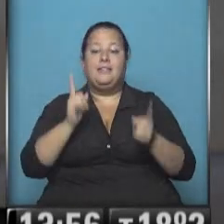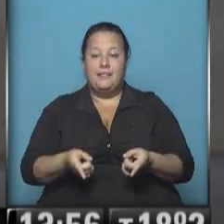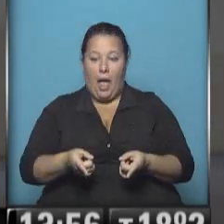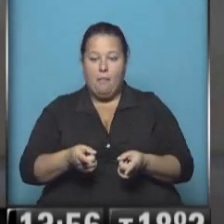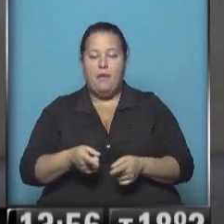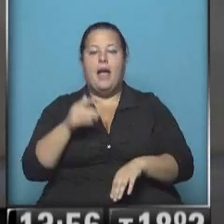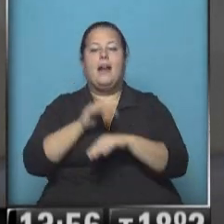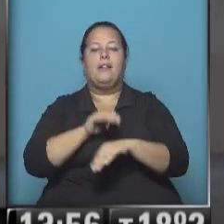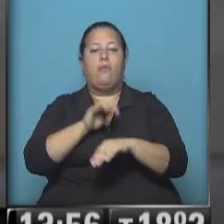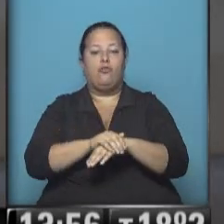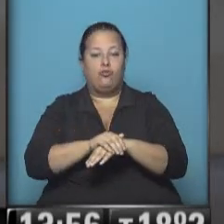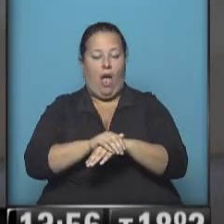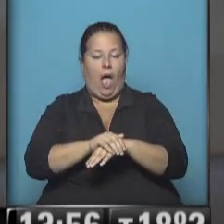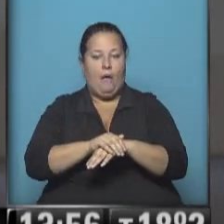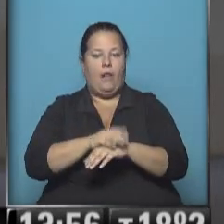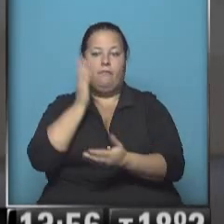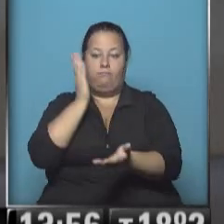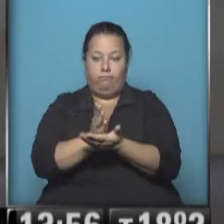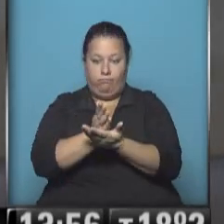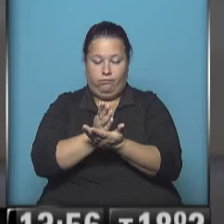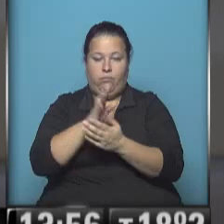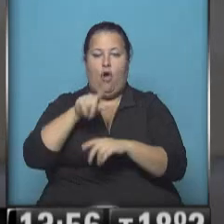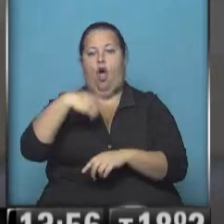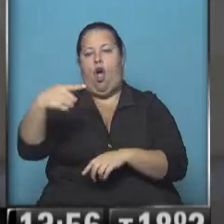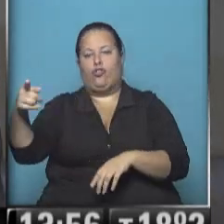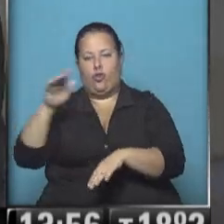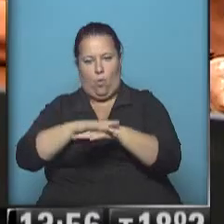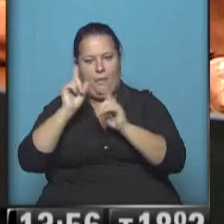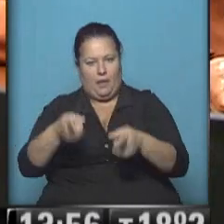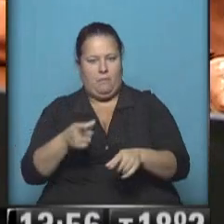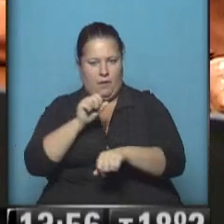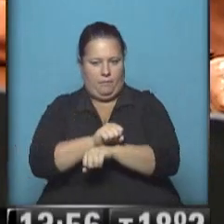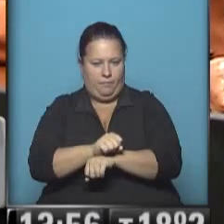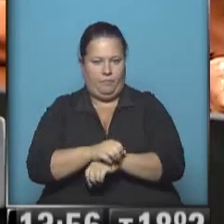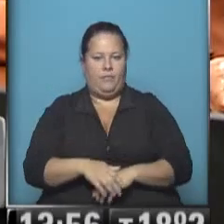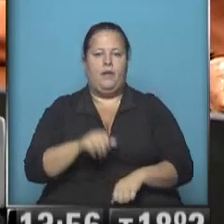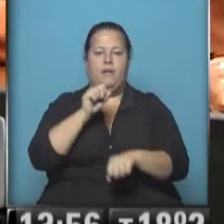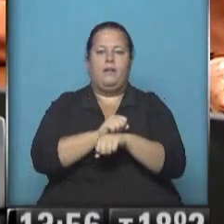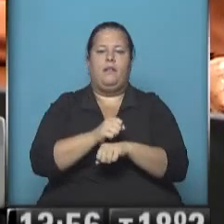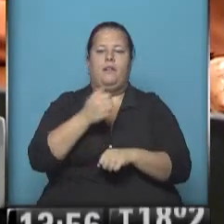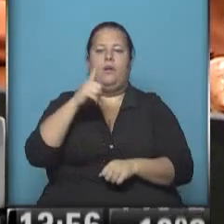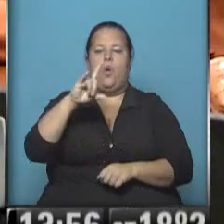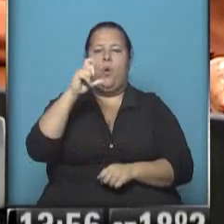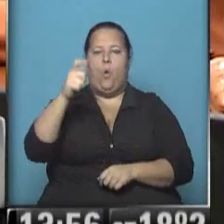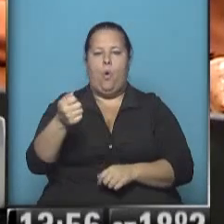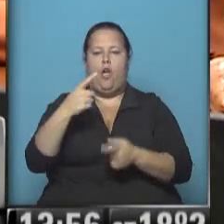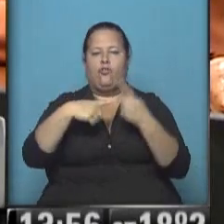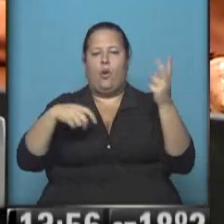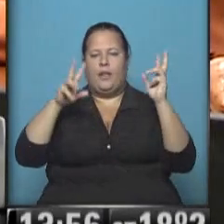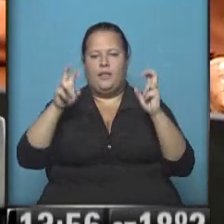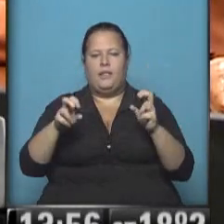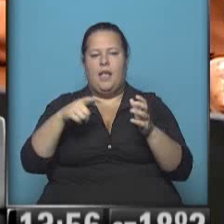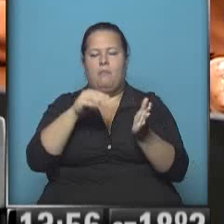apropiadores fueron condenados Mejor dicho otros responsables condenar a Francisco Vicente de Luca de las demás condiciones